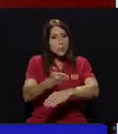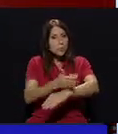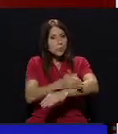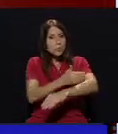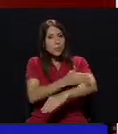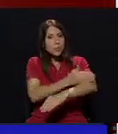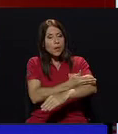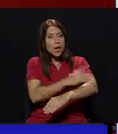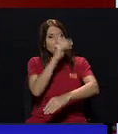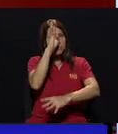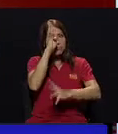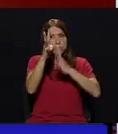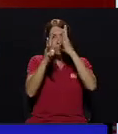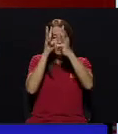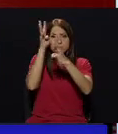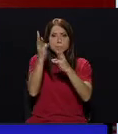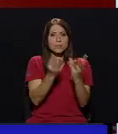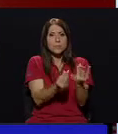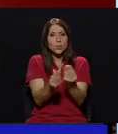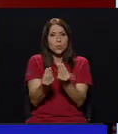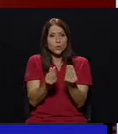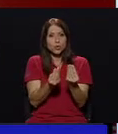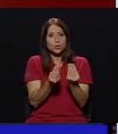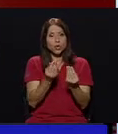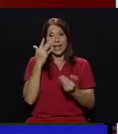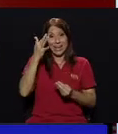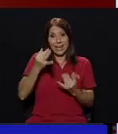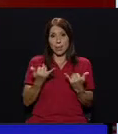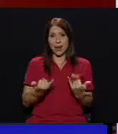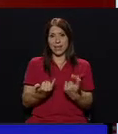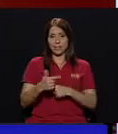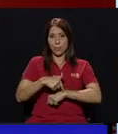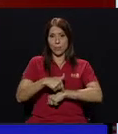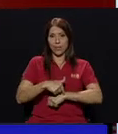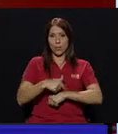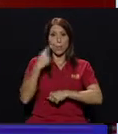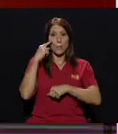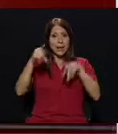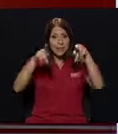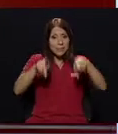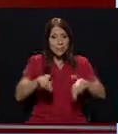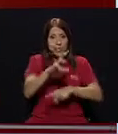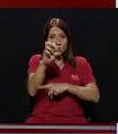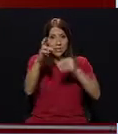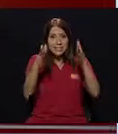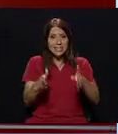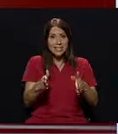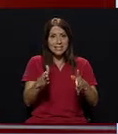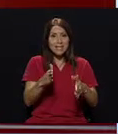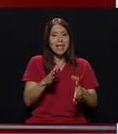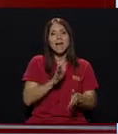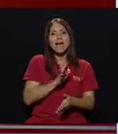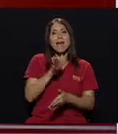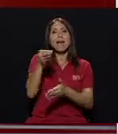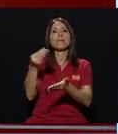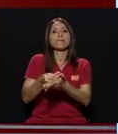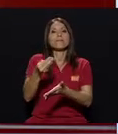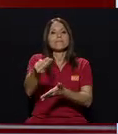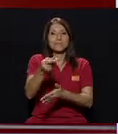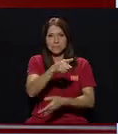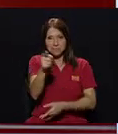han ido creando sus productos. Yo creo que es el momento para que el consumidor, el costarricense, se dé cuenta,